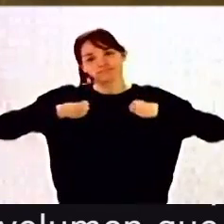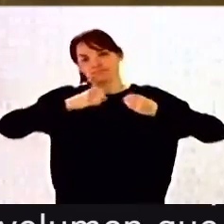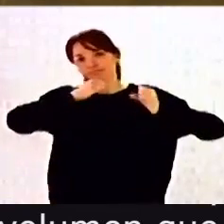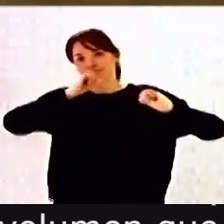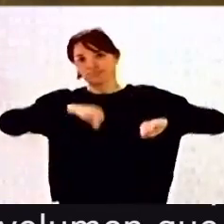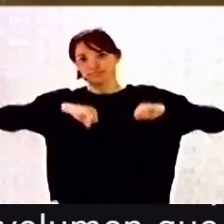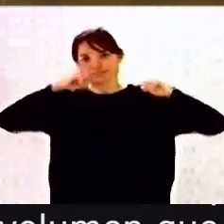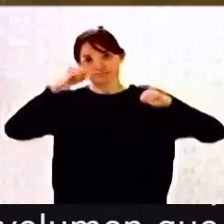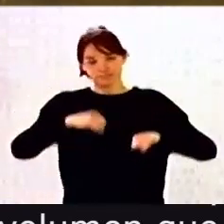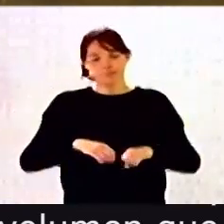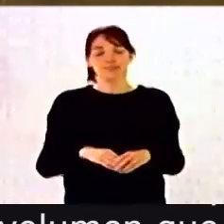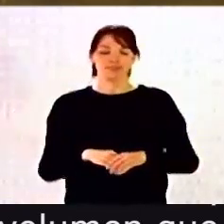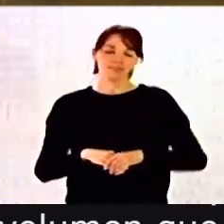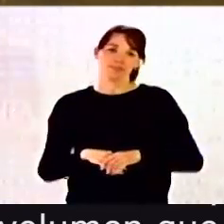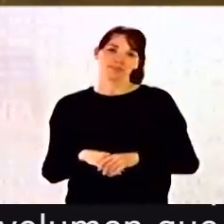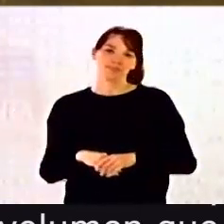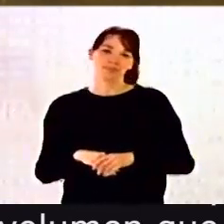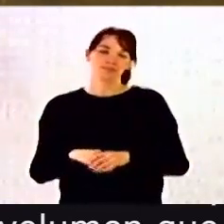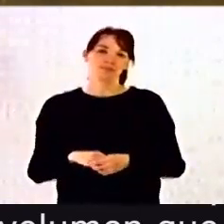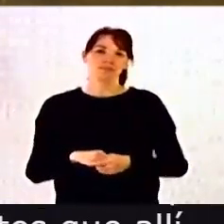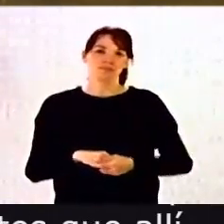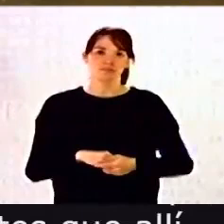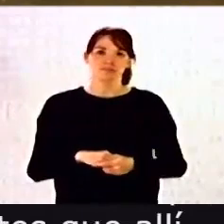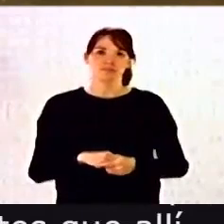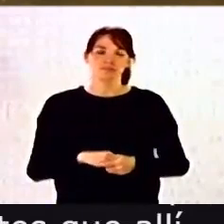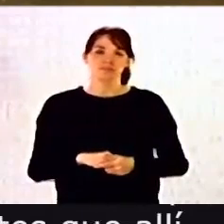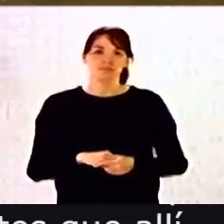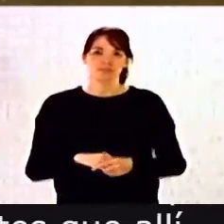que allí están.